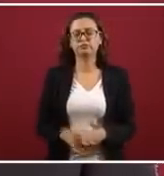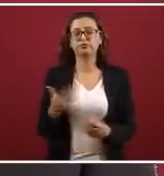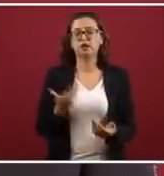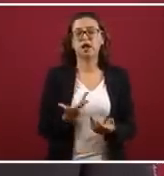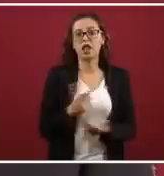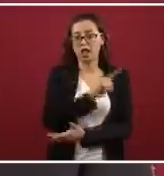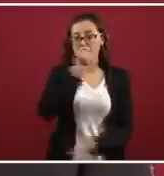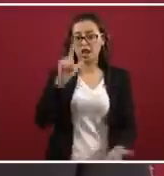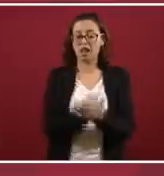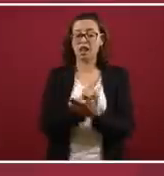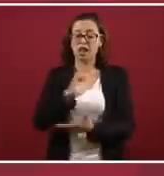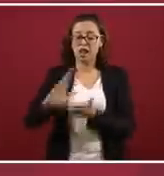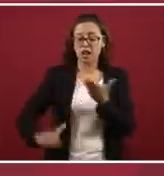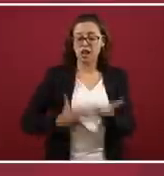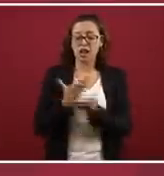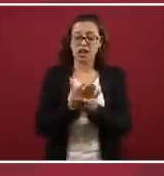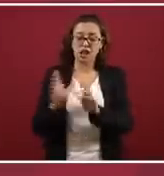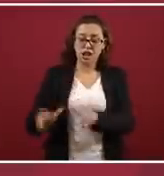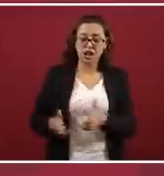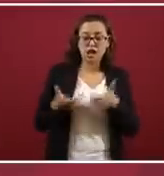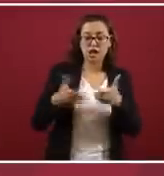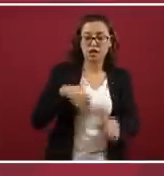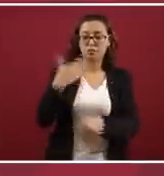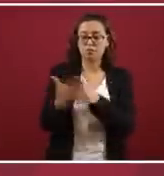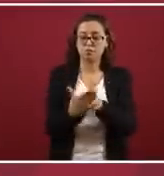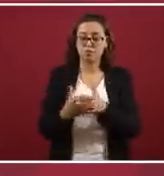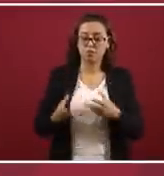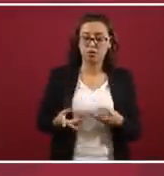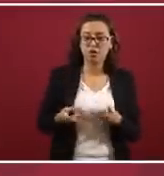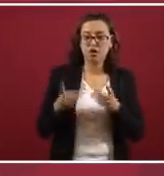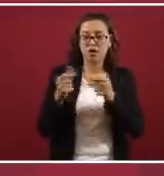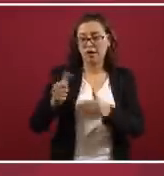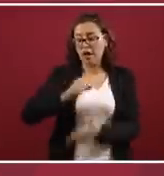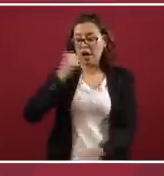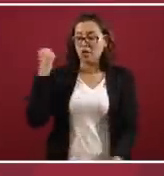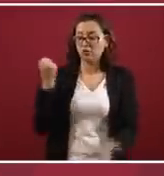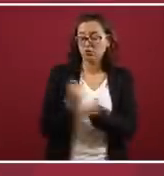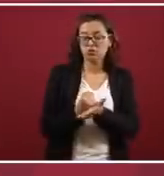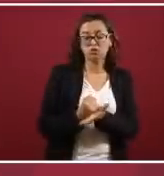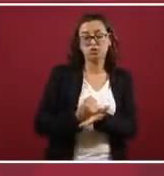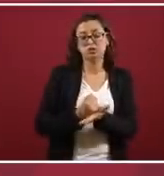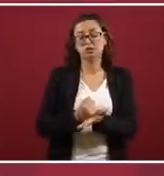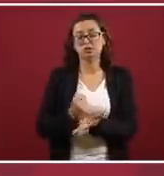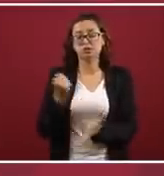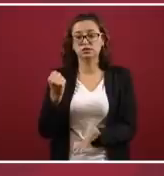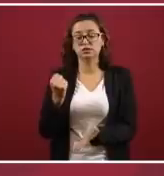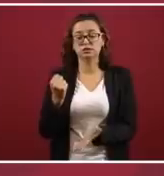ingresos para que yo lo autorizara,